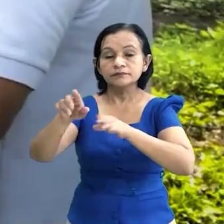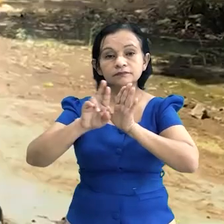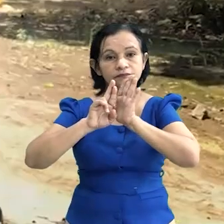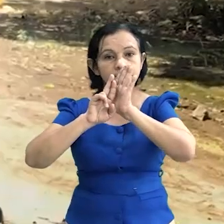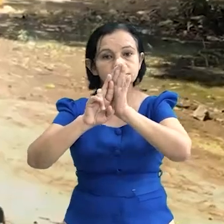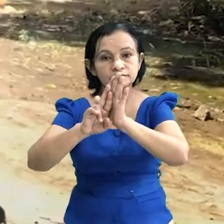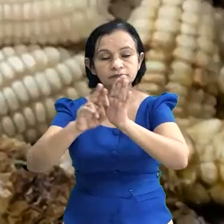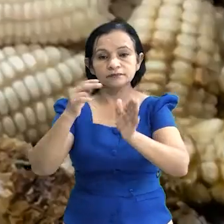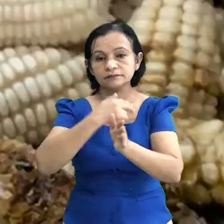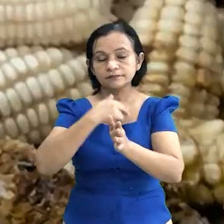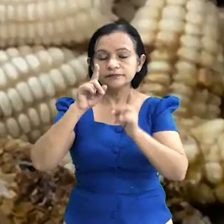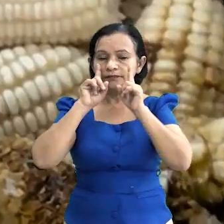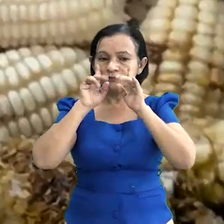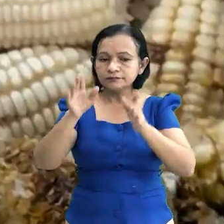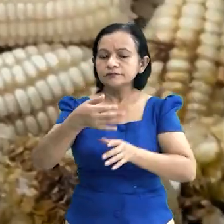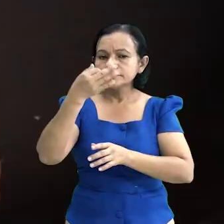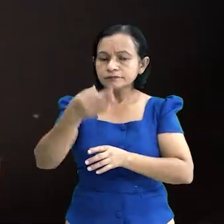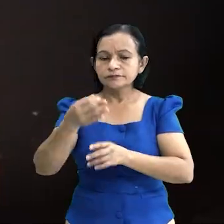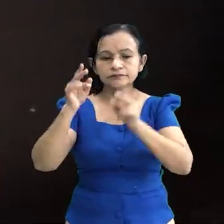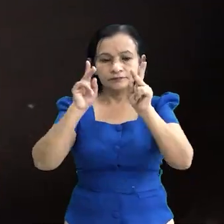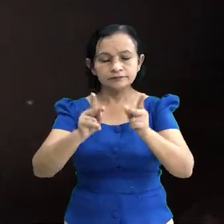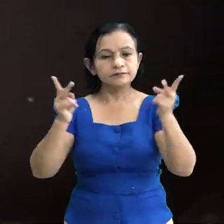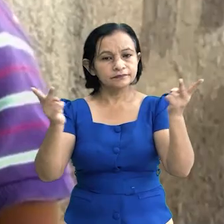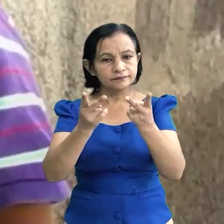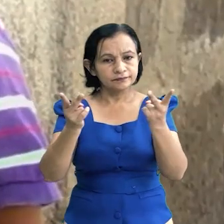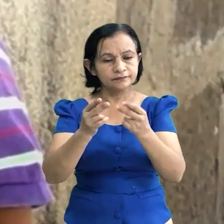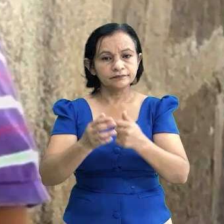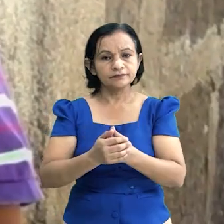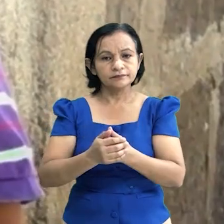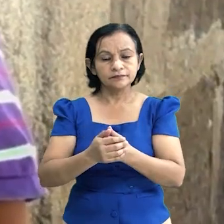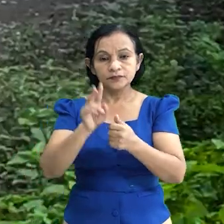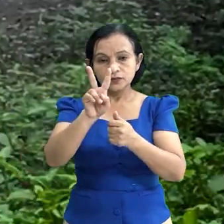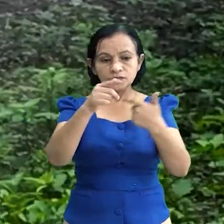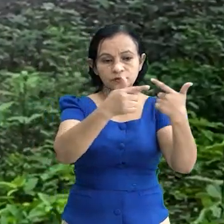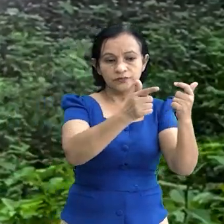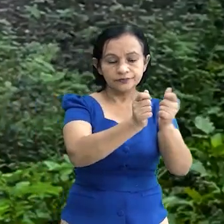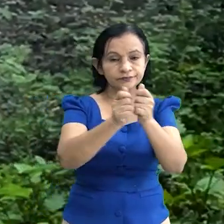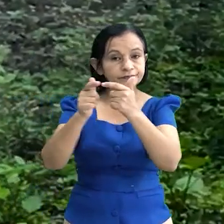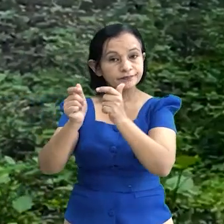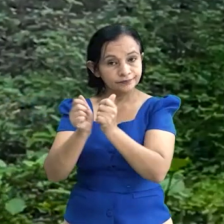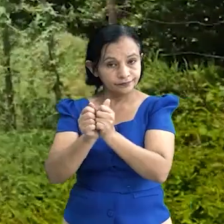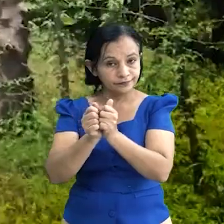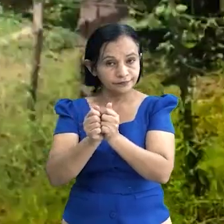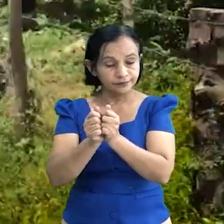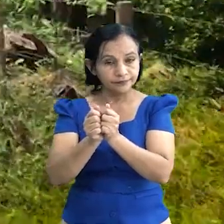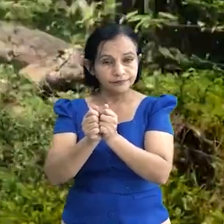respuesta propicia seguridad en sus habitantes. Tenemos dos brigadas